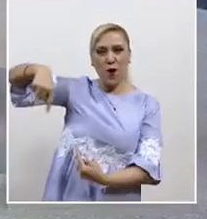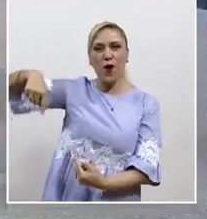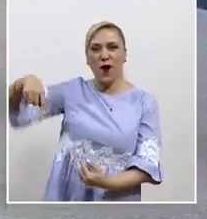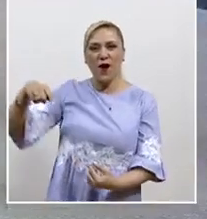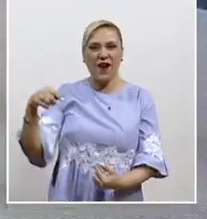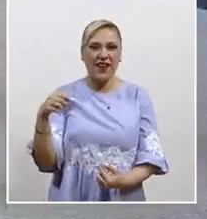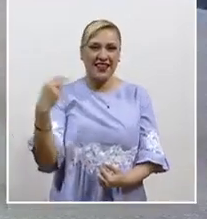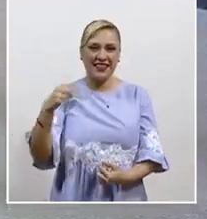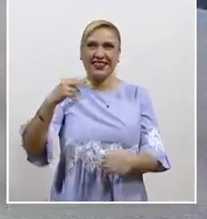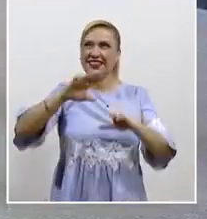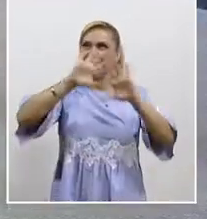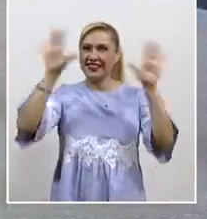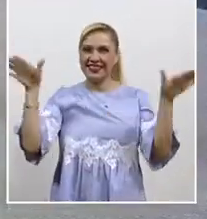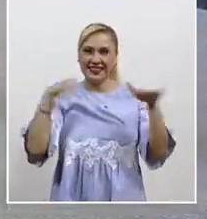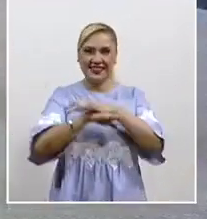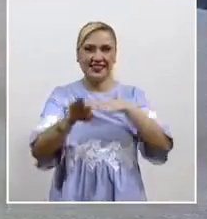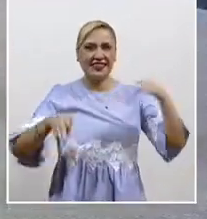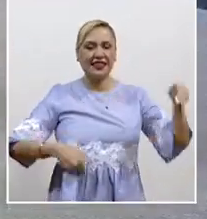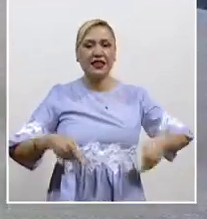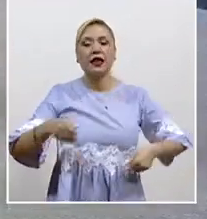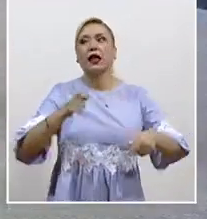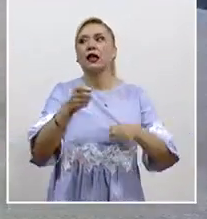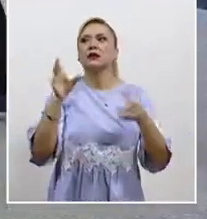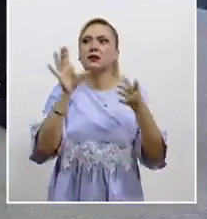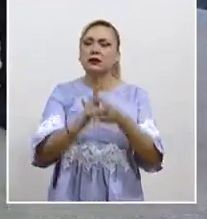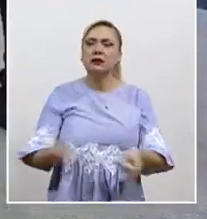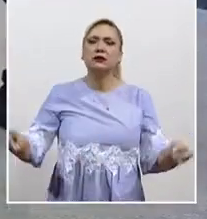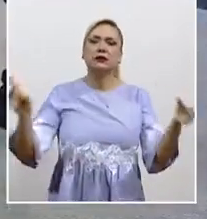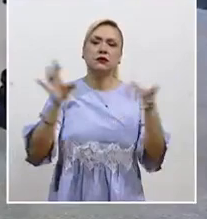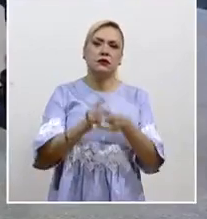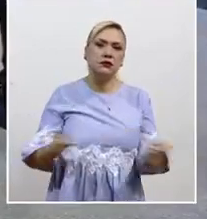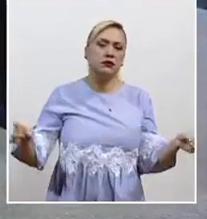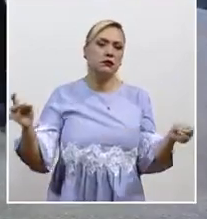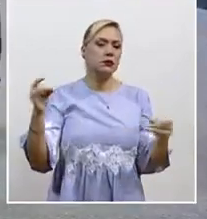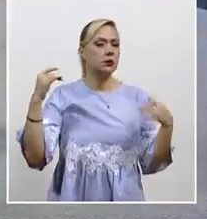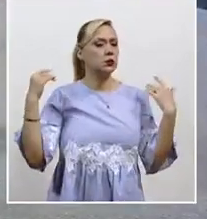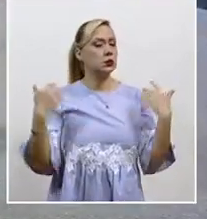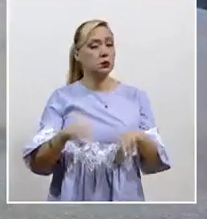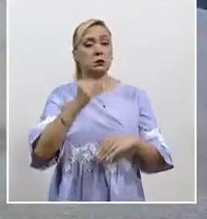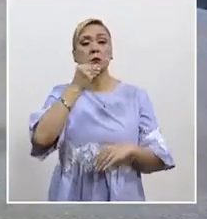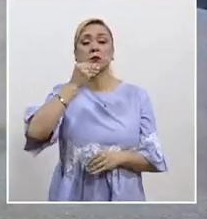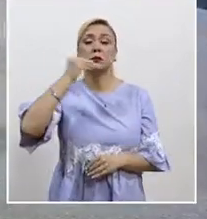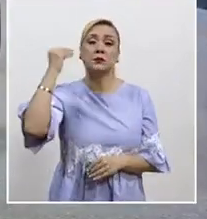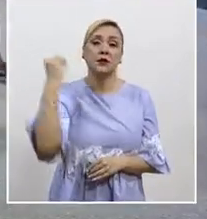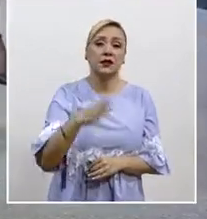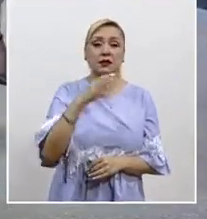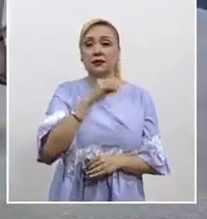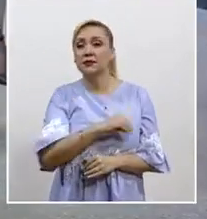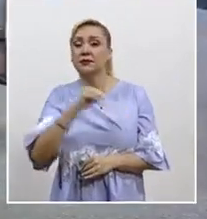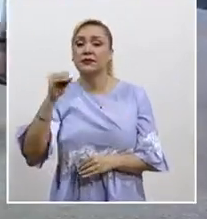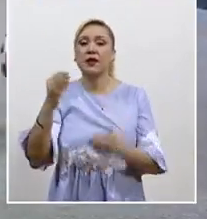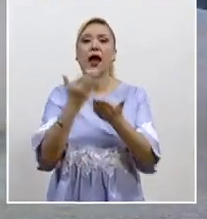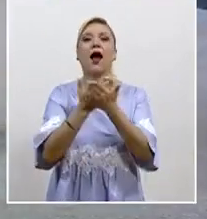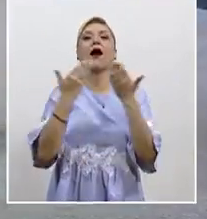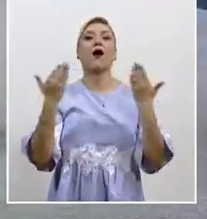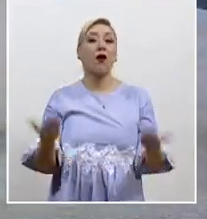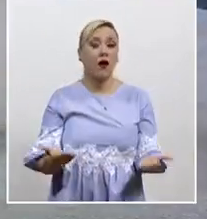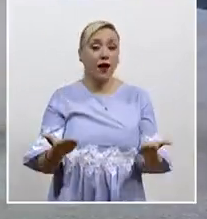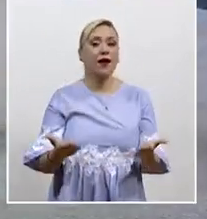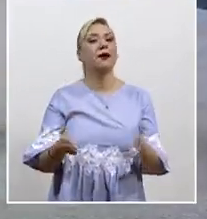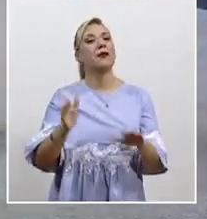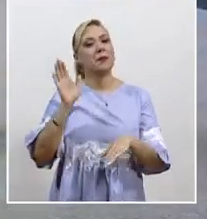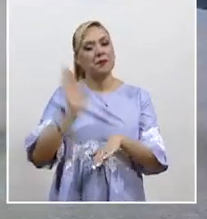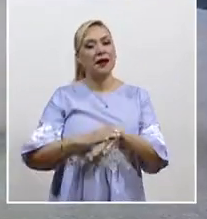preocupaciones en materia de justicia federal este foro itinerante una jueza y un juez federal en tu vida continúa recorriendo el país